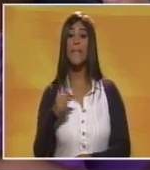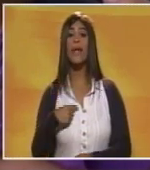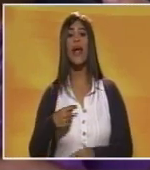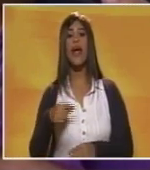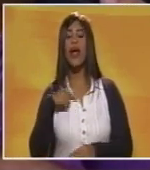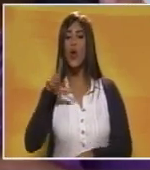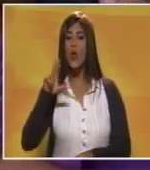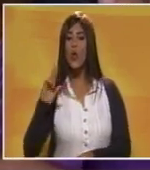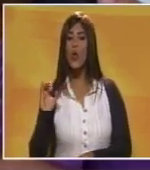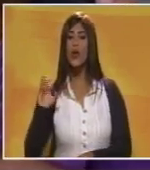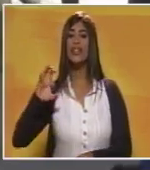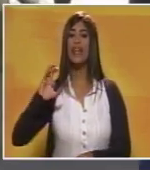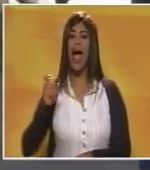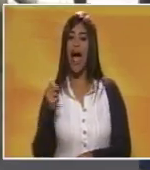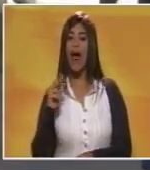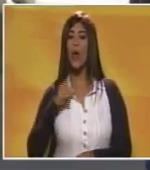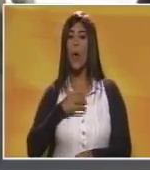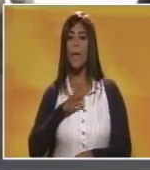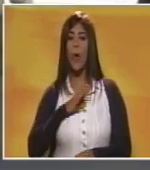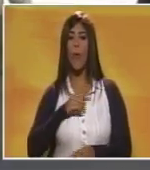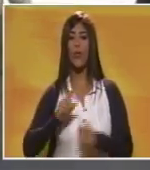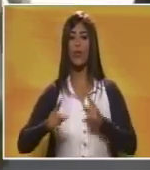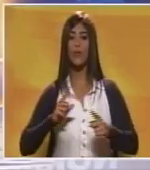querido Luis Carlos Figueroa.